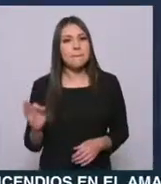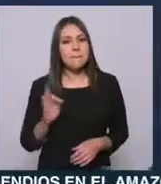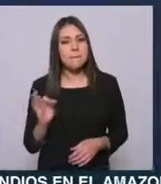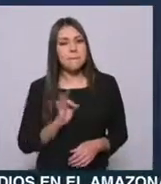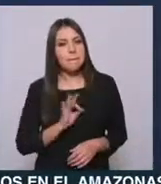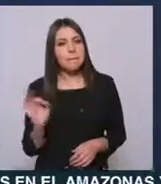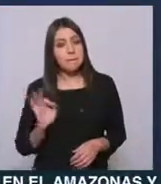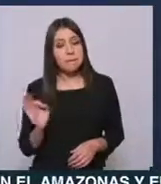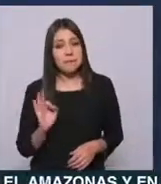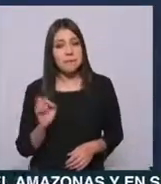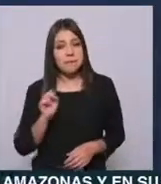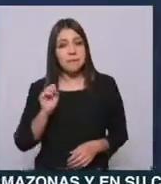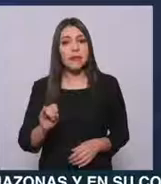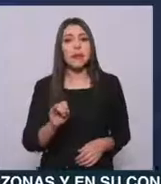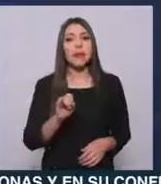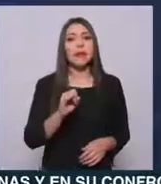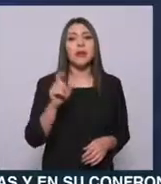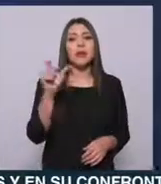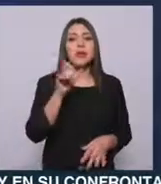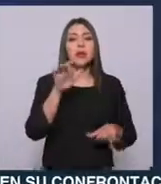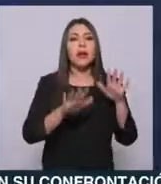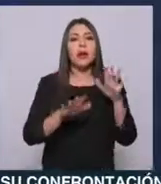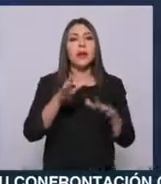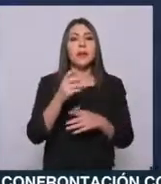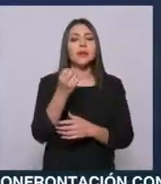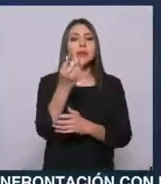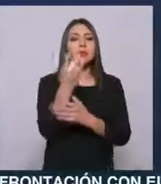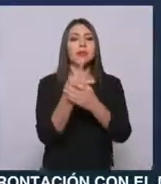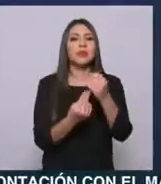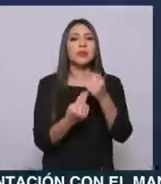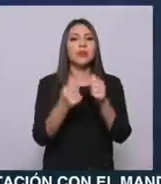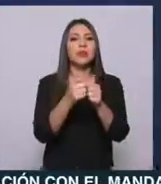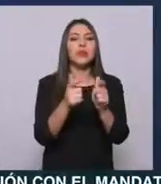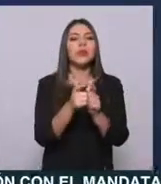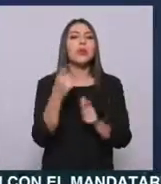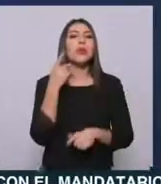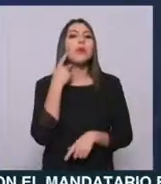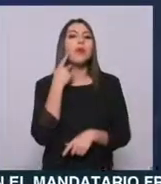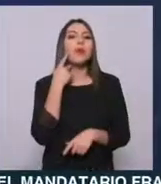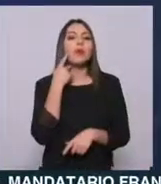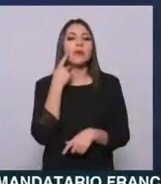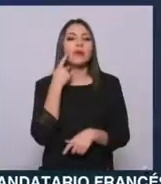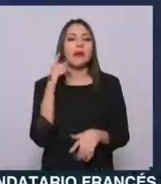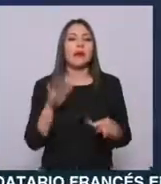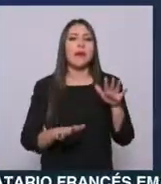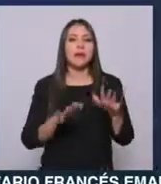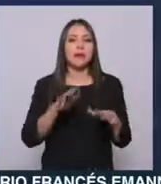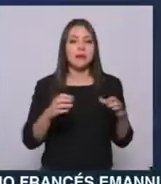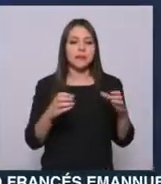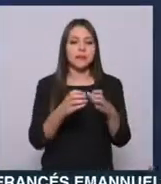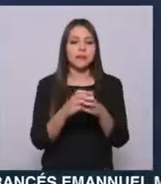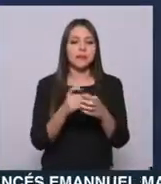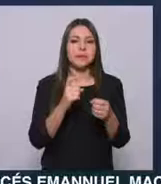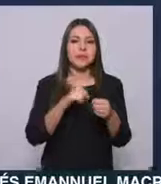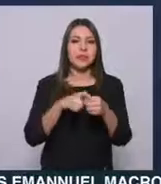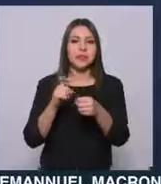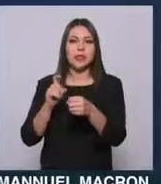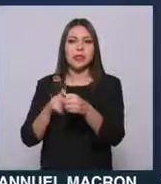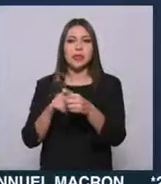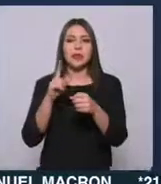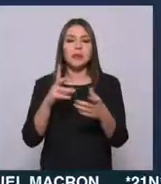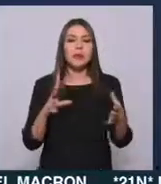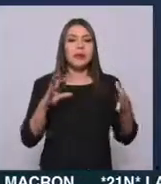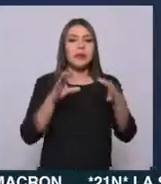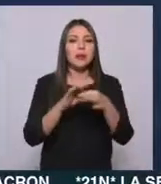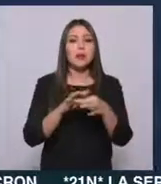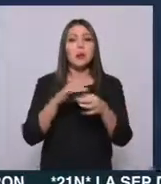tema electoral, es un tema de una definición por alguna cuestión superior. Es una coalición electoral, no es un tema de que tu ideología